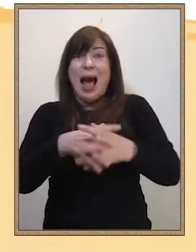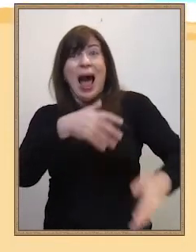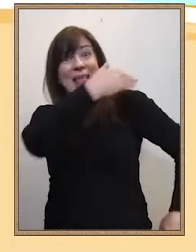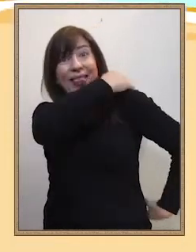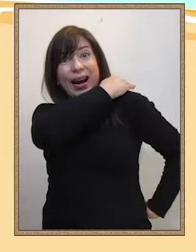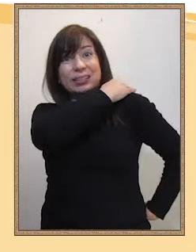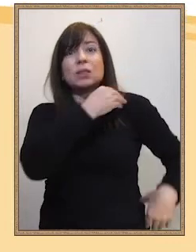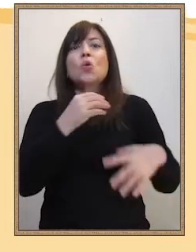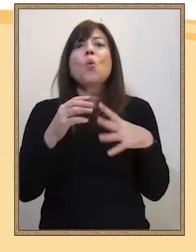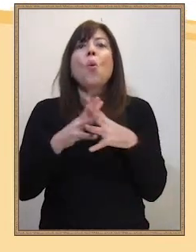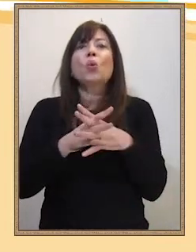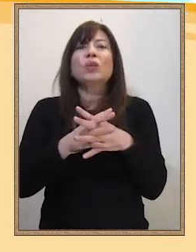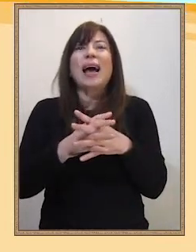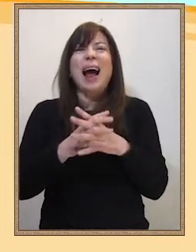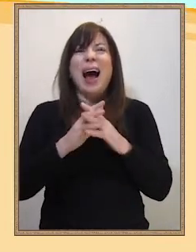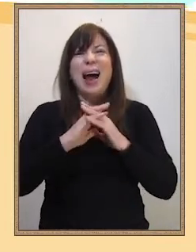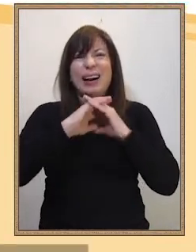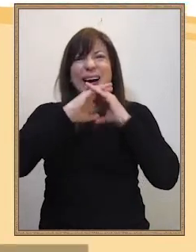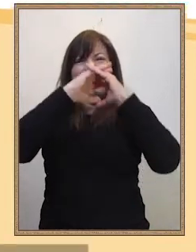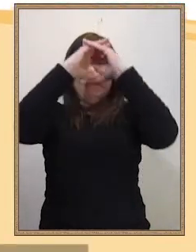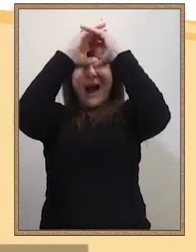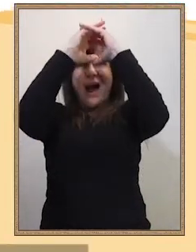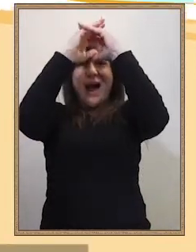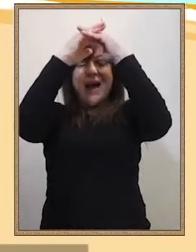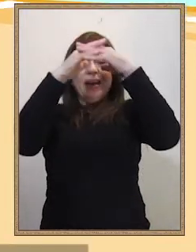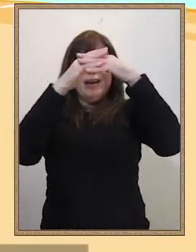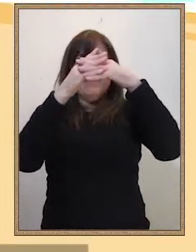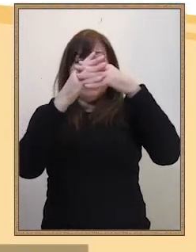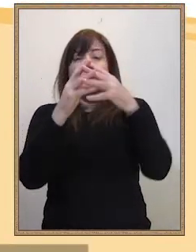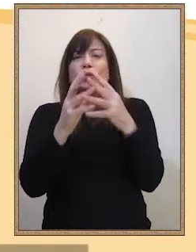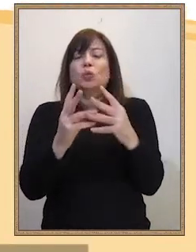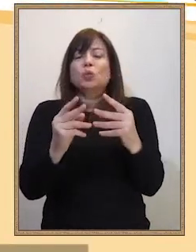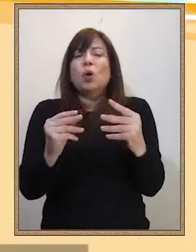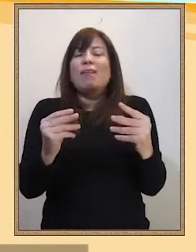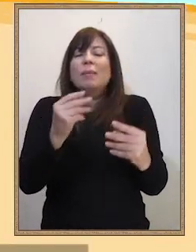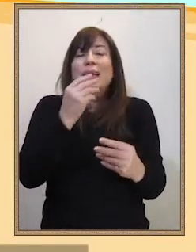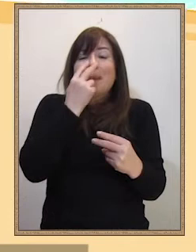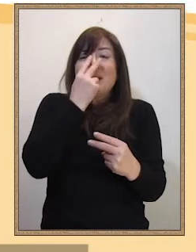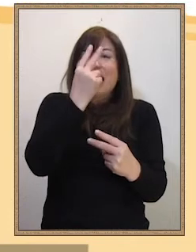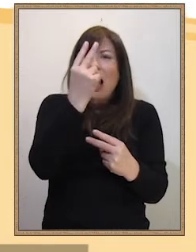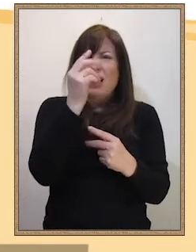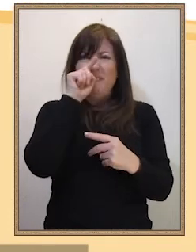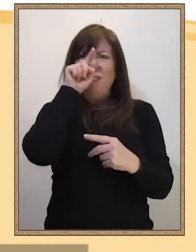a juntar hacia arriba. Y vamos a llevar ahora suavemente la mirada hacia el frente.